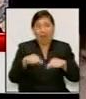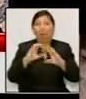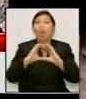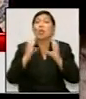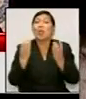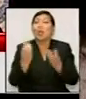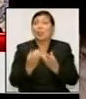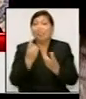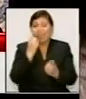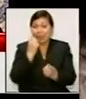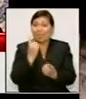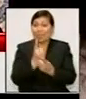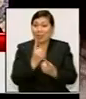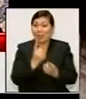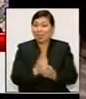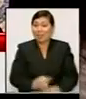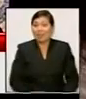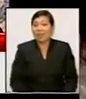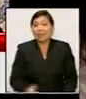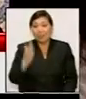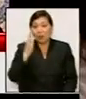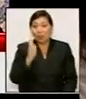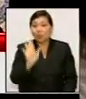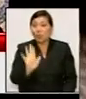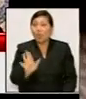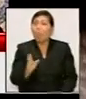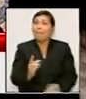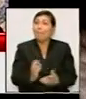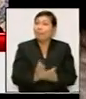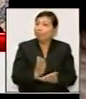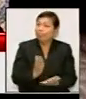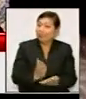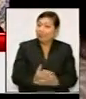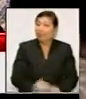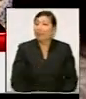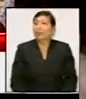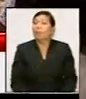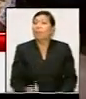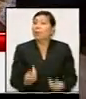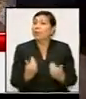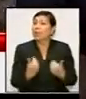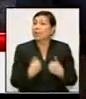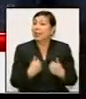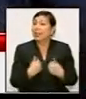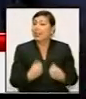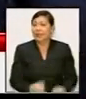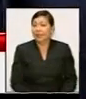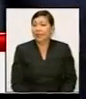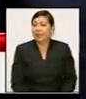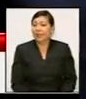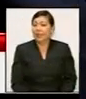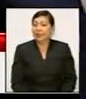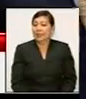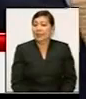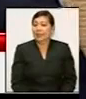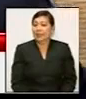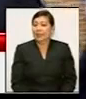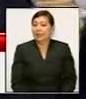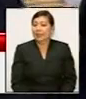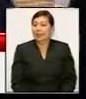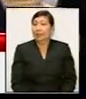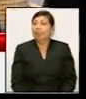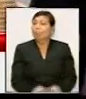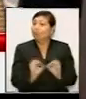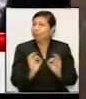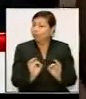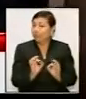Y por conocerlo y por saber de sus inquietudes y por tener un